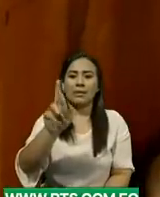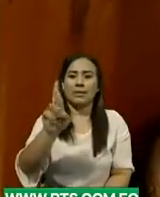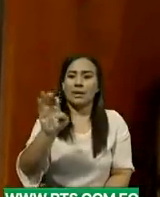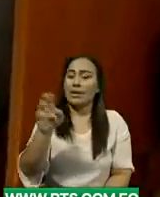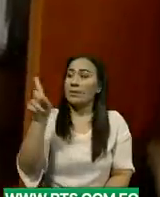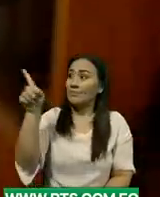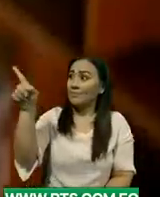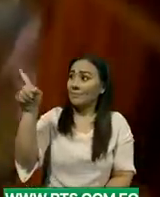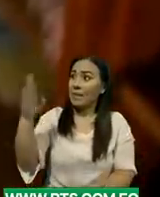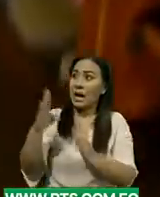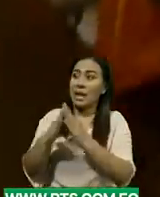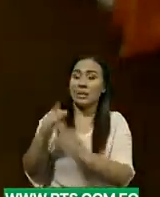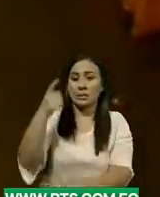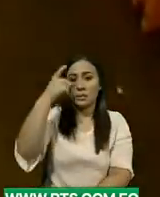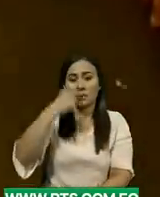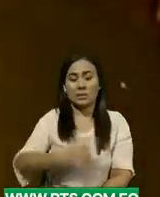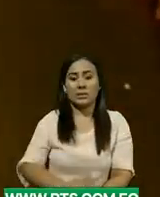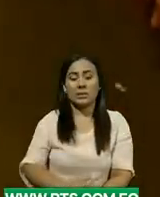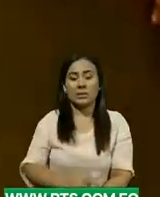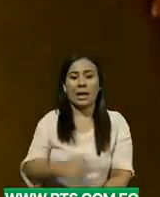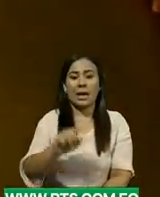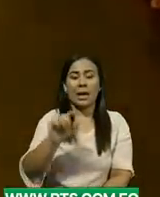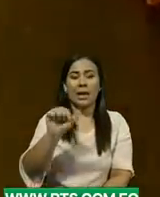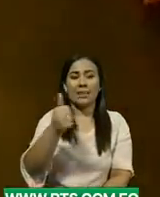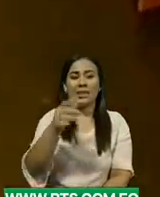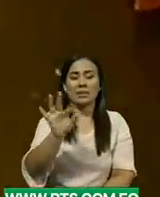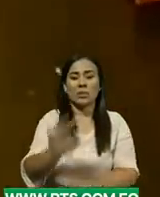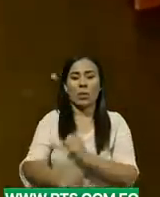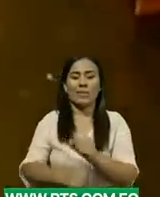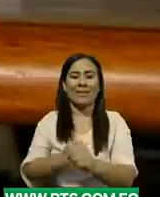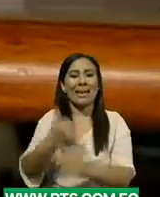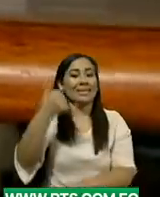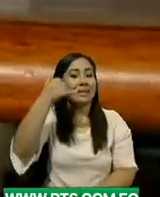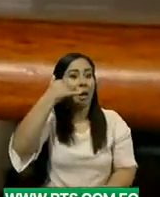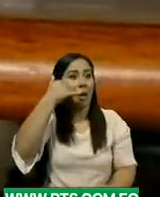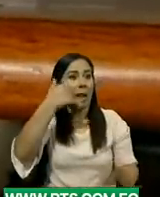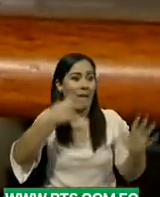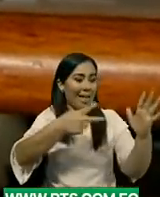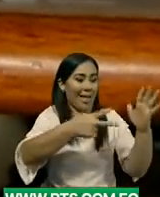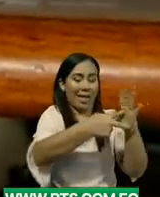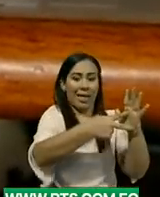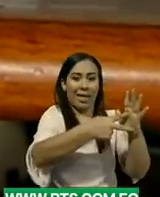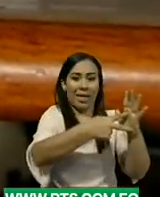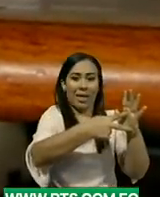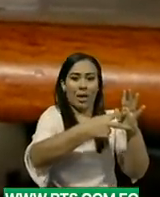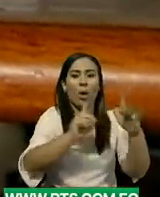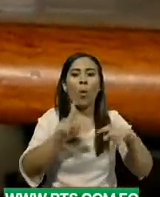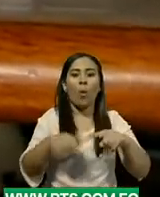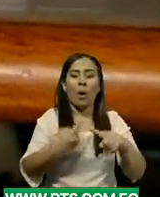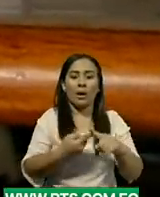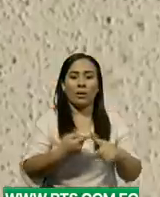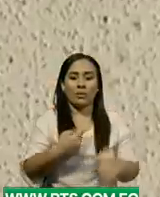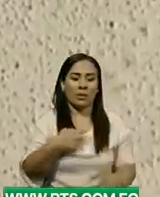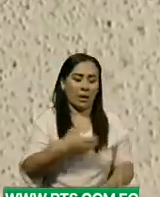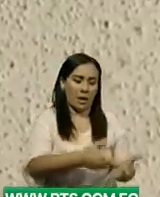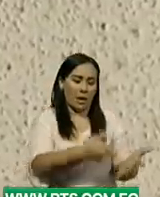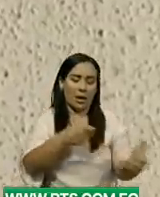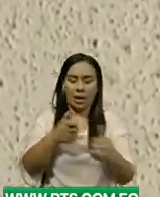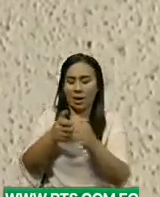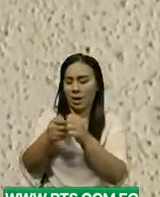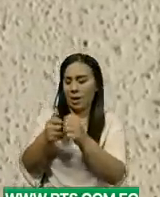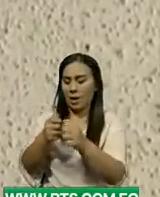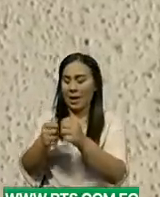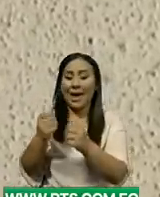Aquí, Angie León, de 19 años, tenía conectado su celular. Y cuando revisó el dispositivo para enviar una tarea,